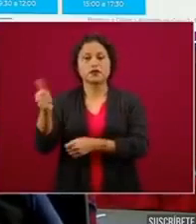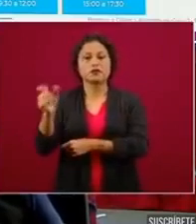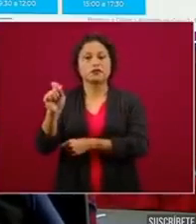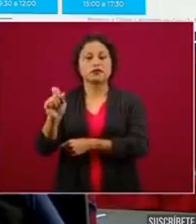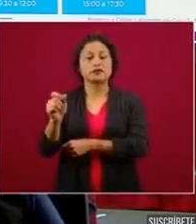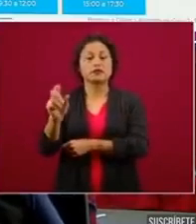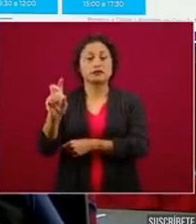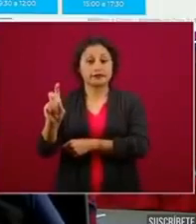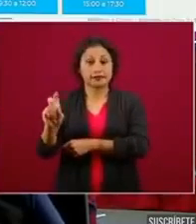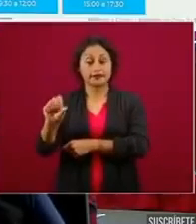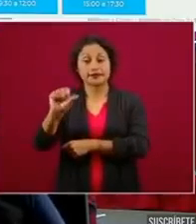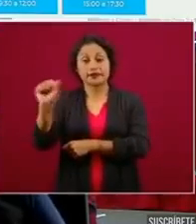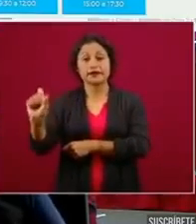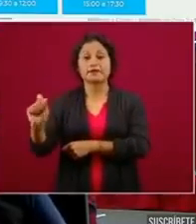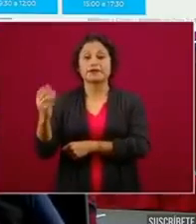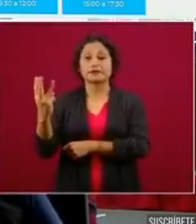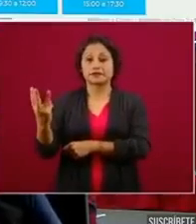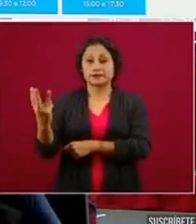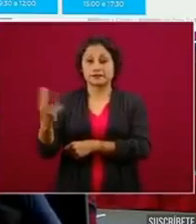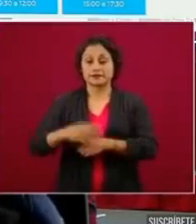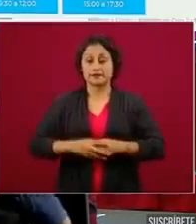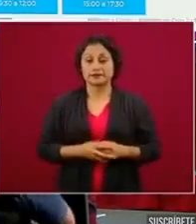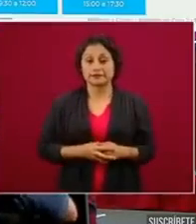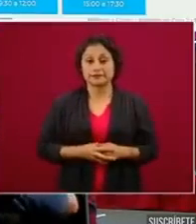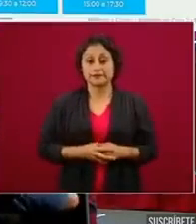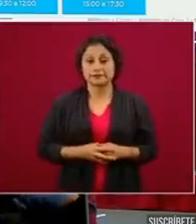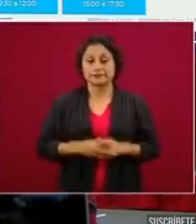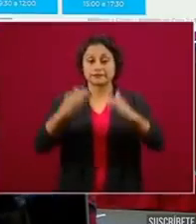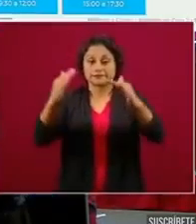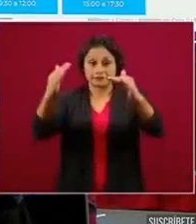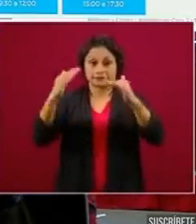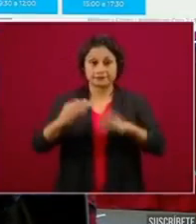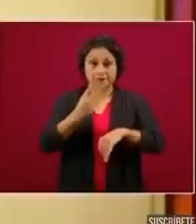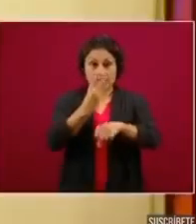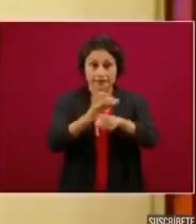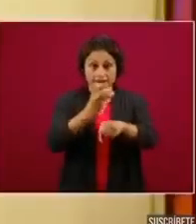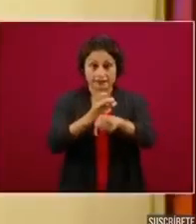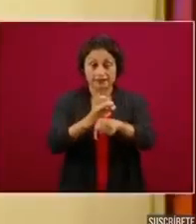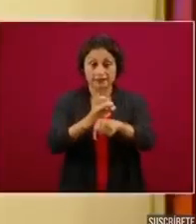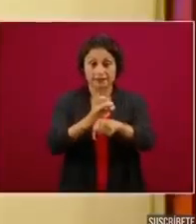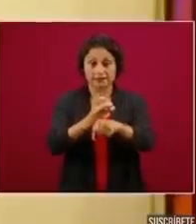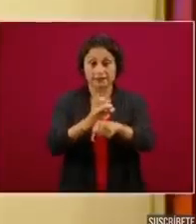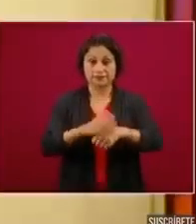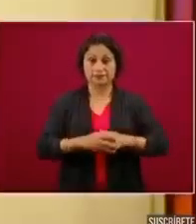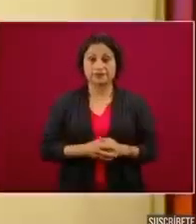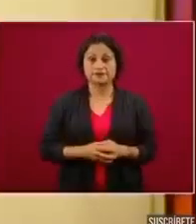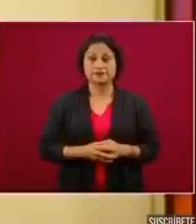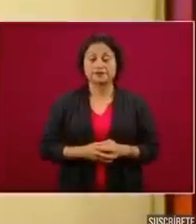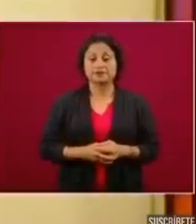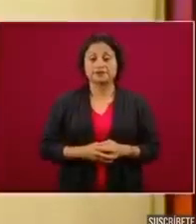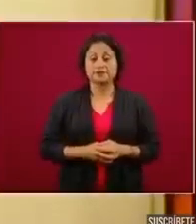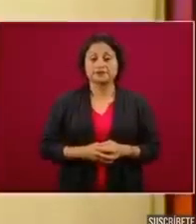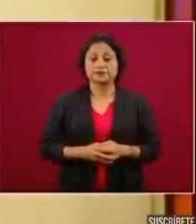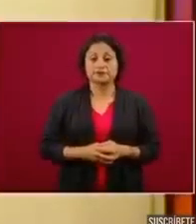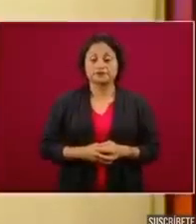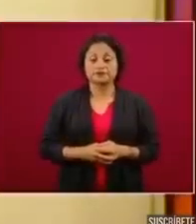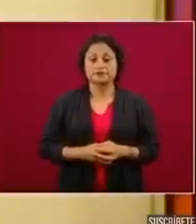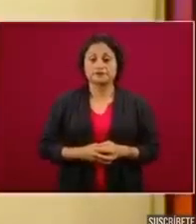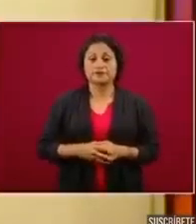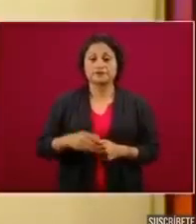a 23 horas. En tercero de primaria, la opción 1 es de 13:30 a 17